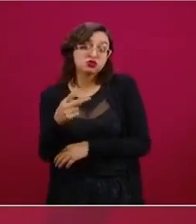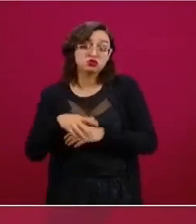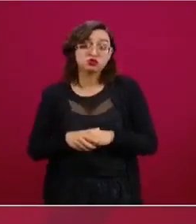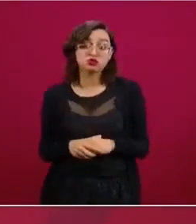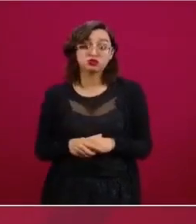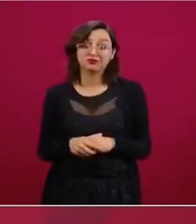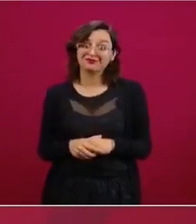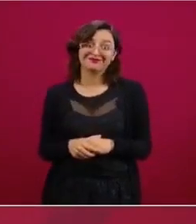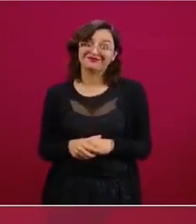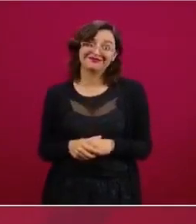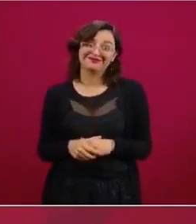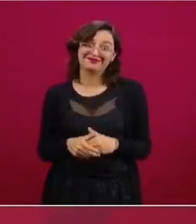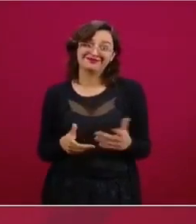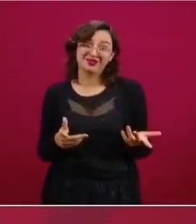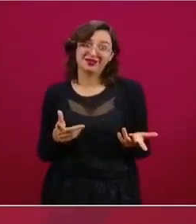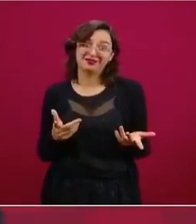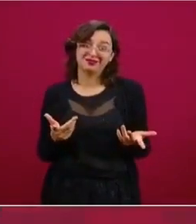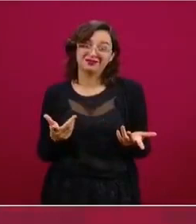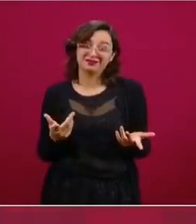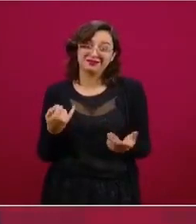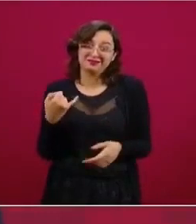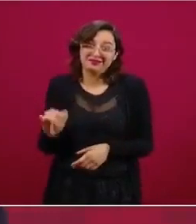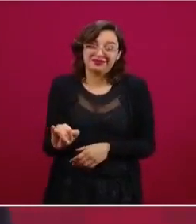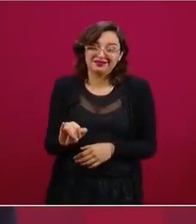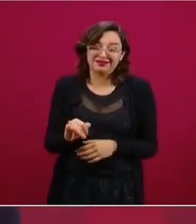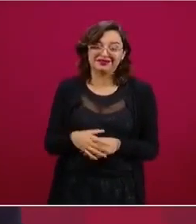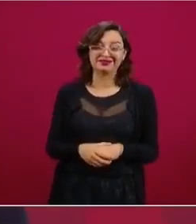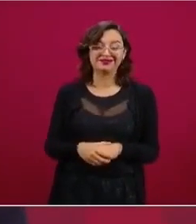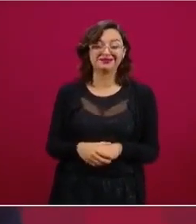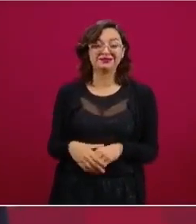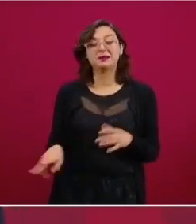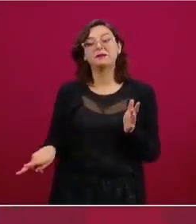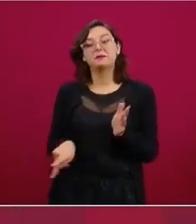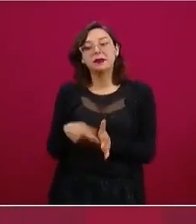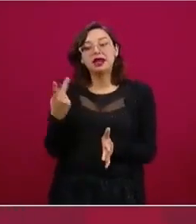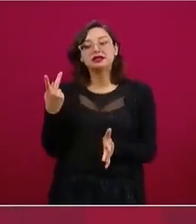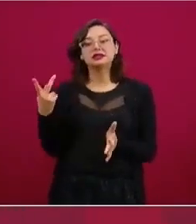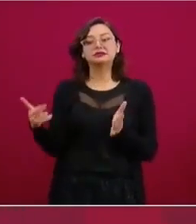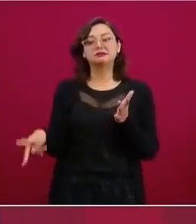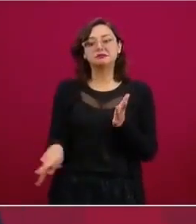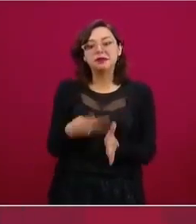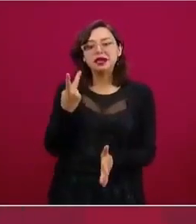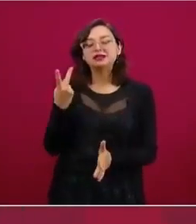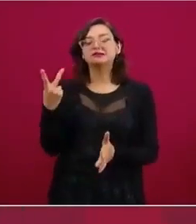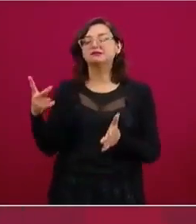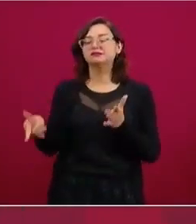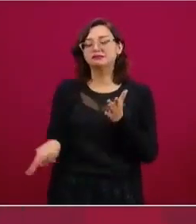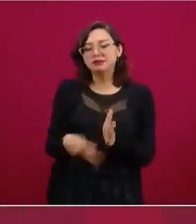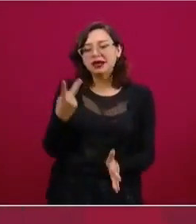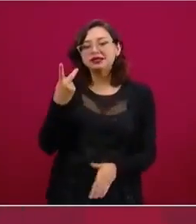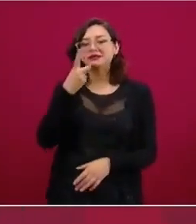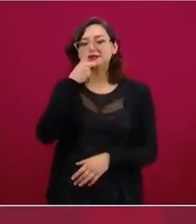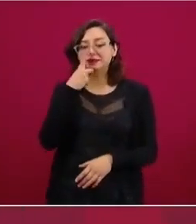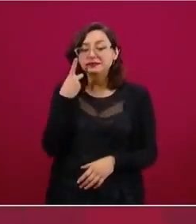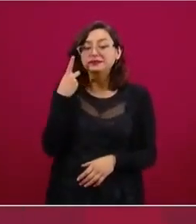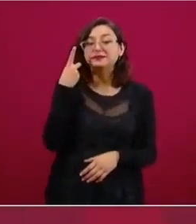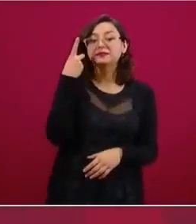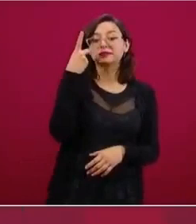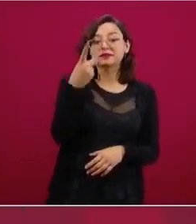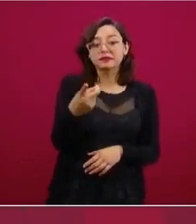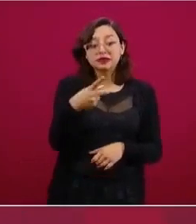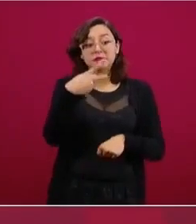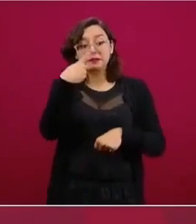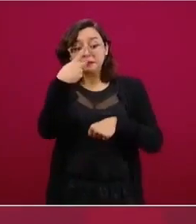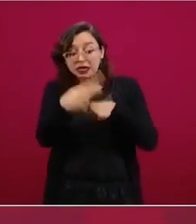No tiene sentido, ¿verdad? Hemos dicho una y otra vez que las medidas tienen que ser proporcionales al